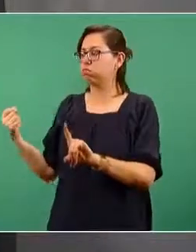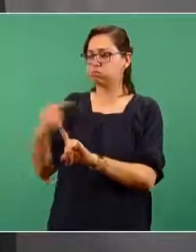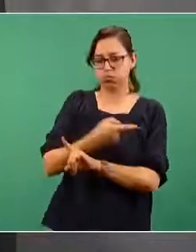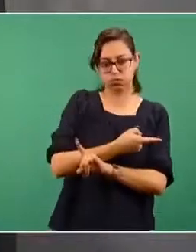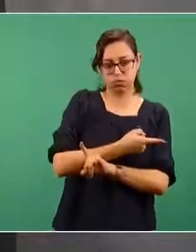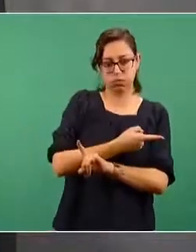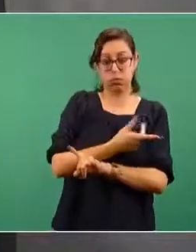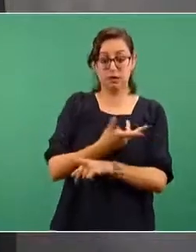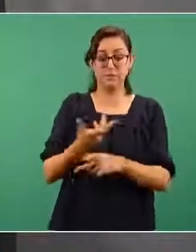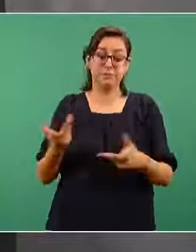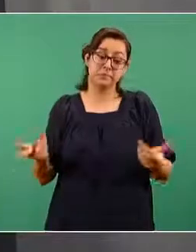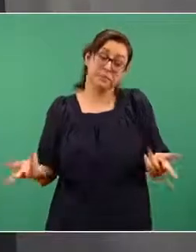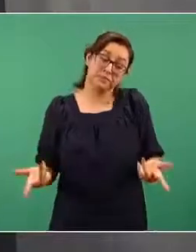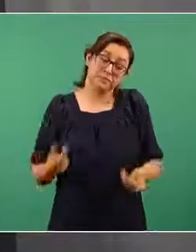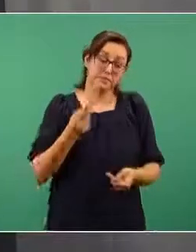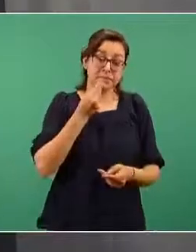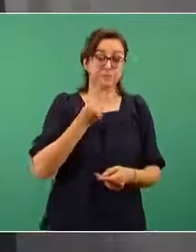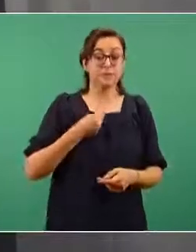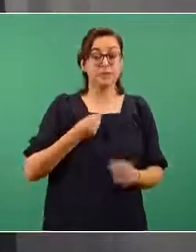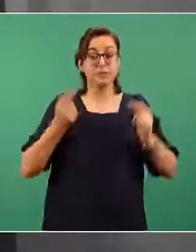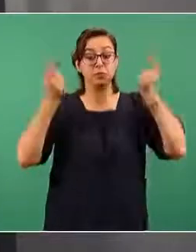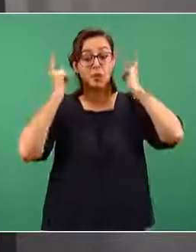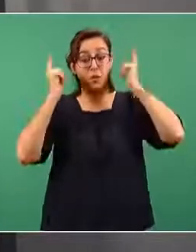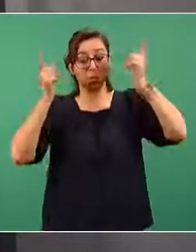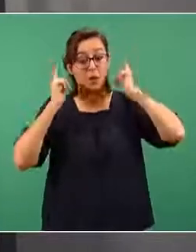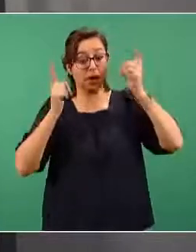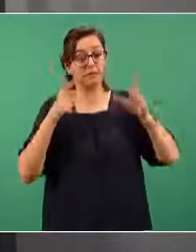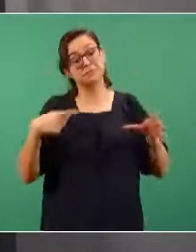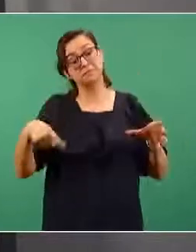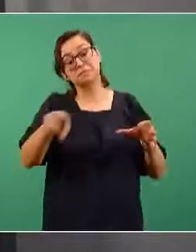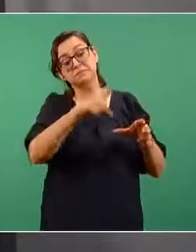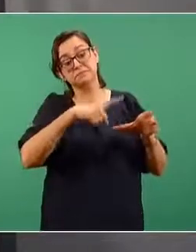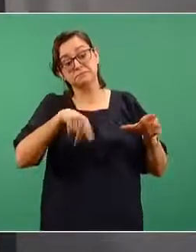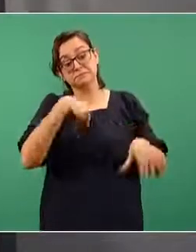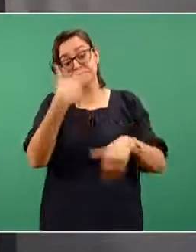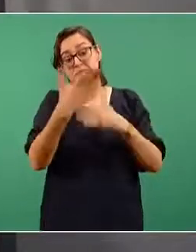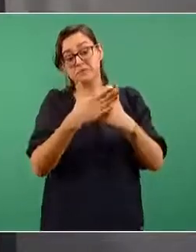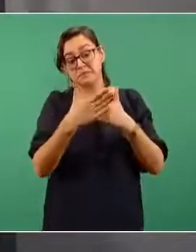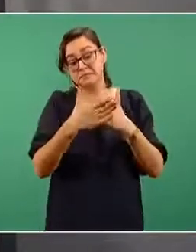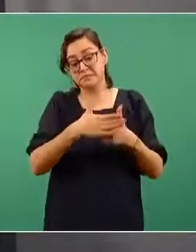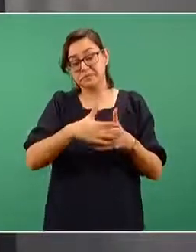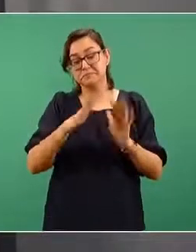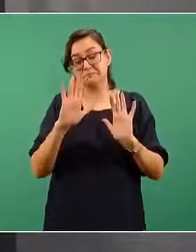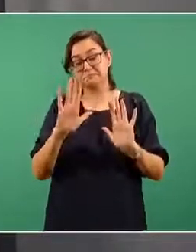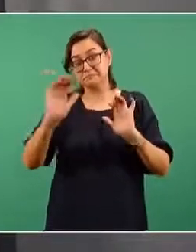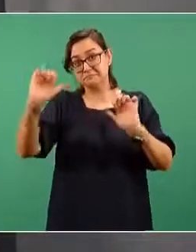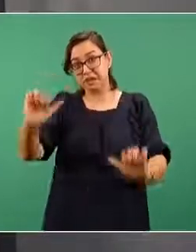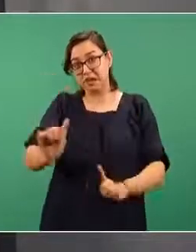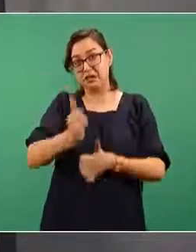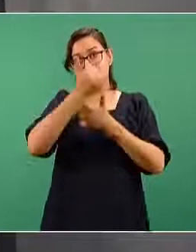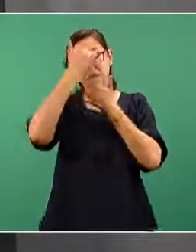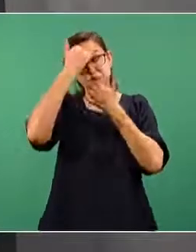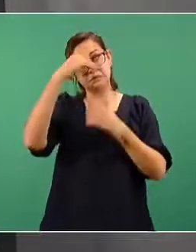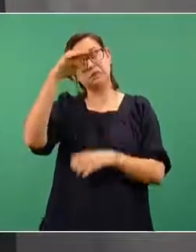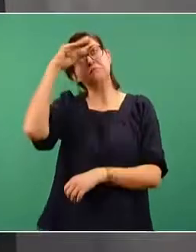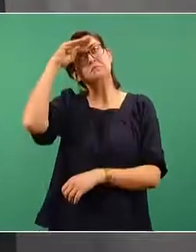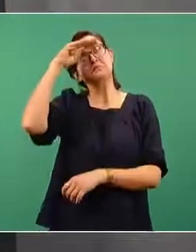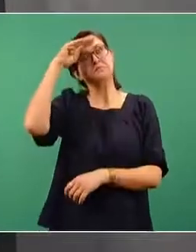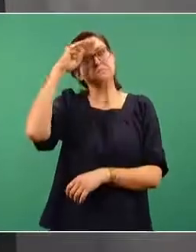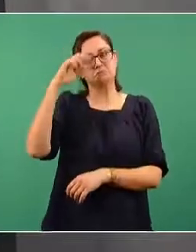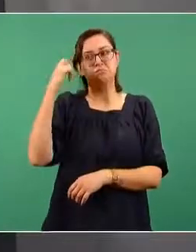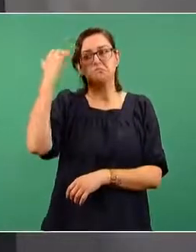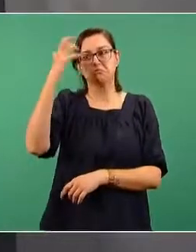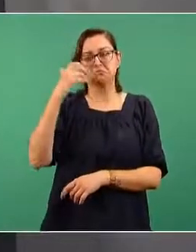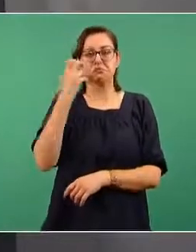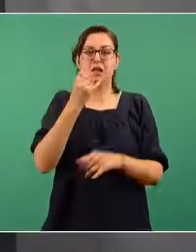perdemos la esperanza de que en algún momento recapaciten y piensen que pueden hacer un bien en vez de estar haciendo algo que